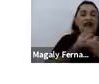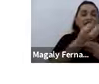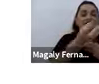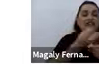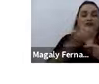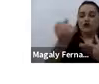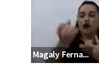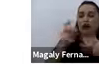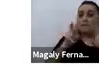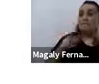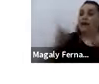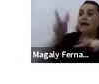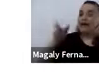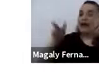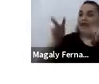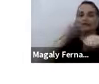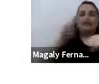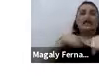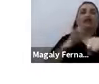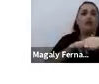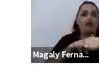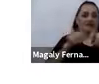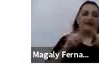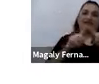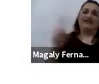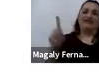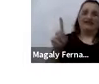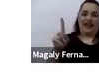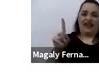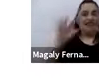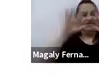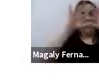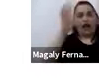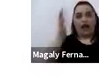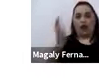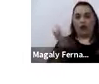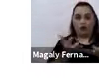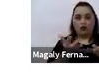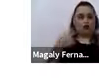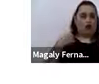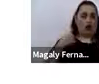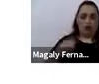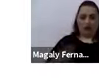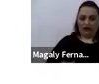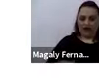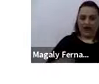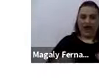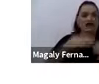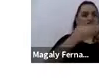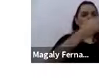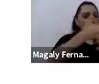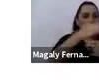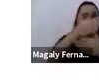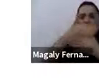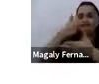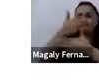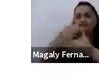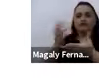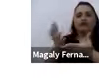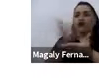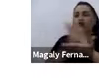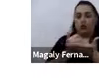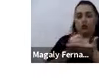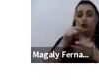variables en la naturaleza, que son muy diferentes a cómo el mundo, la humanidad, ha ido distribuyendo sus recursos. Y esa